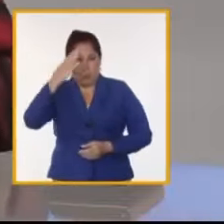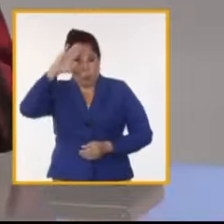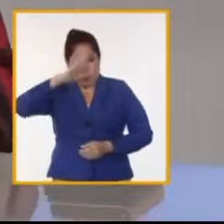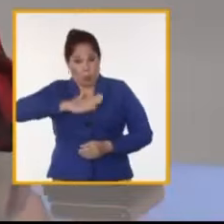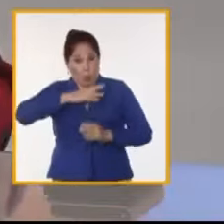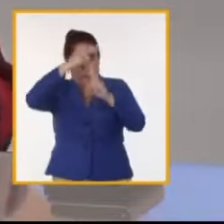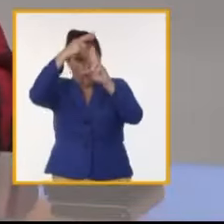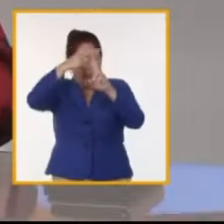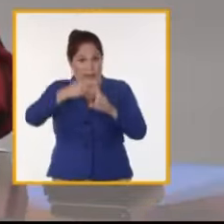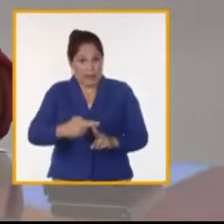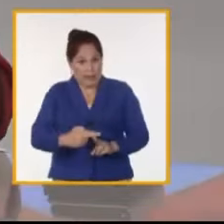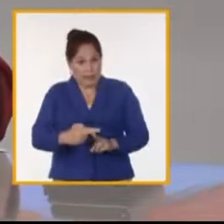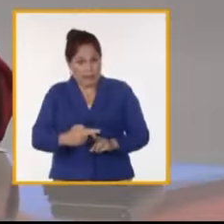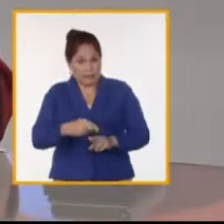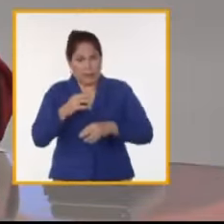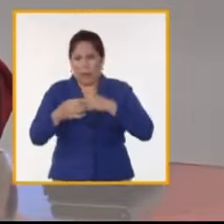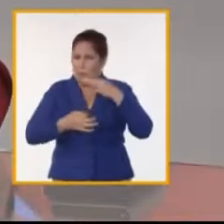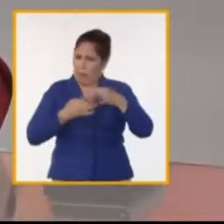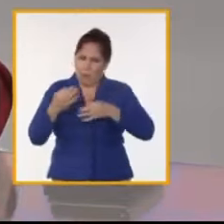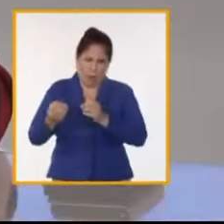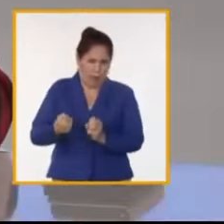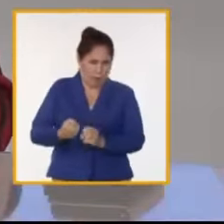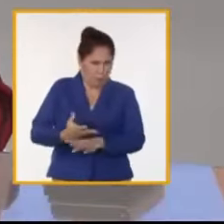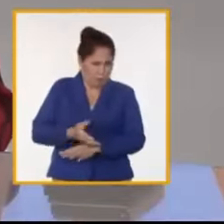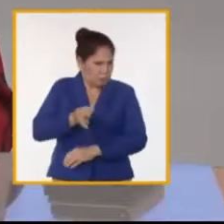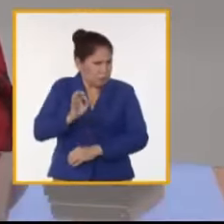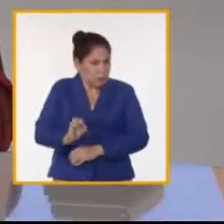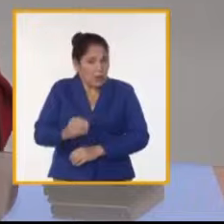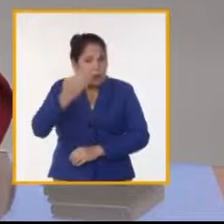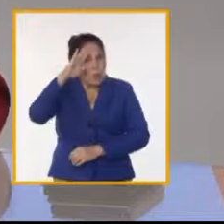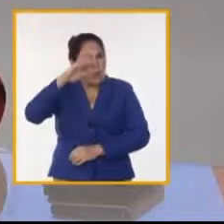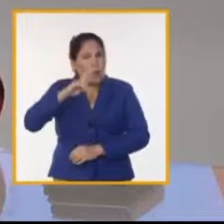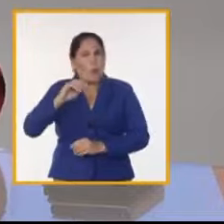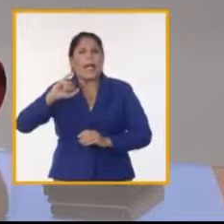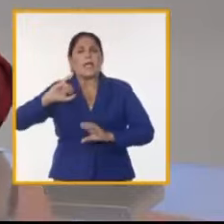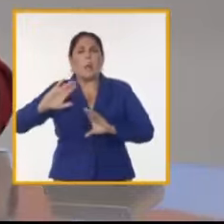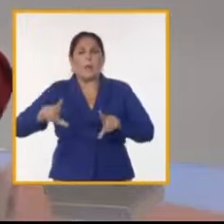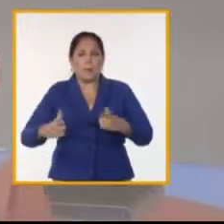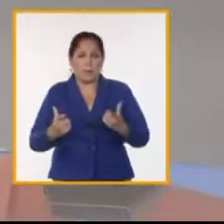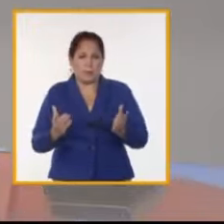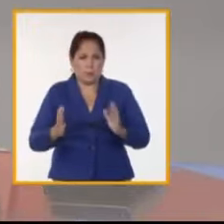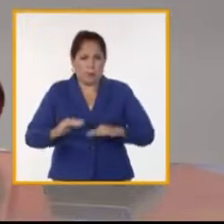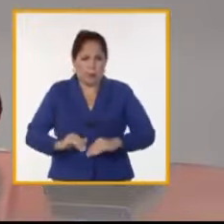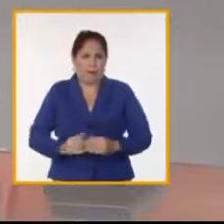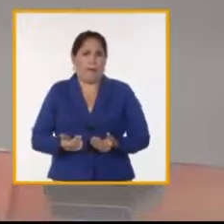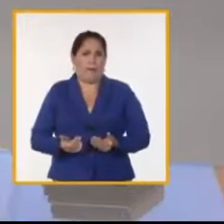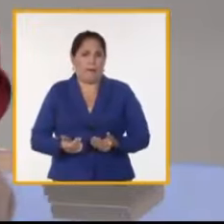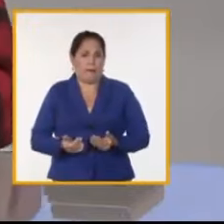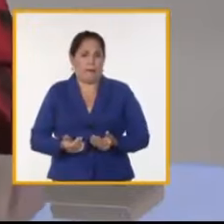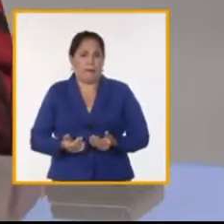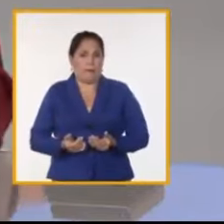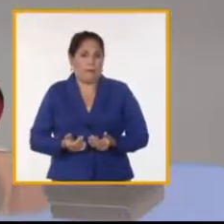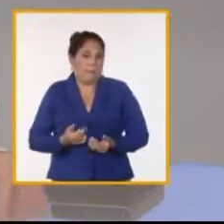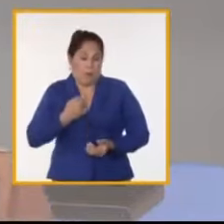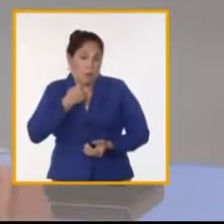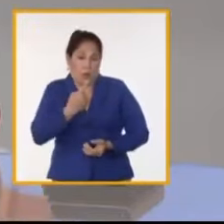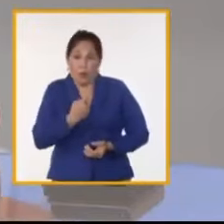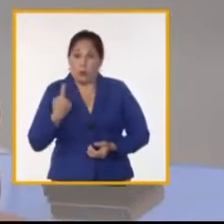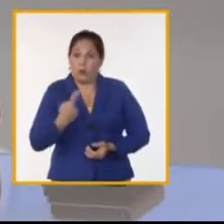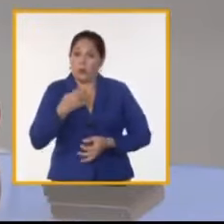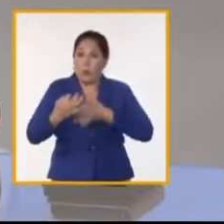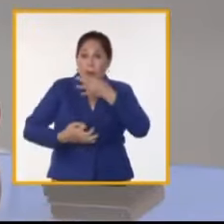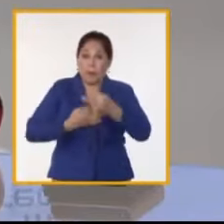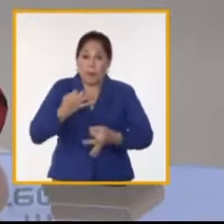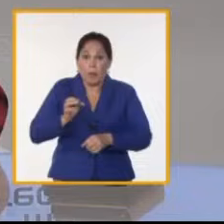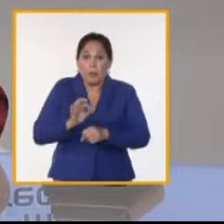en esa lista hay que decirlo así eh de todo corazón Cuba no incumplió nada fue como decía Oliver y como se hablaba al inicio